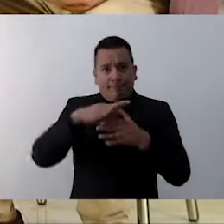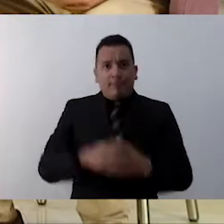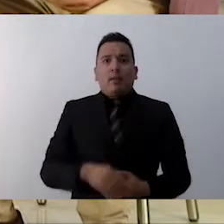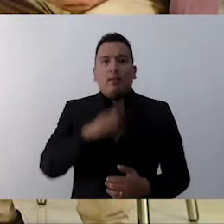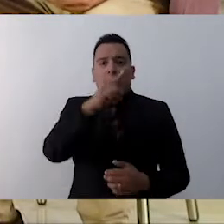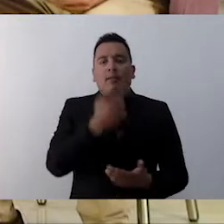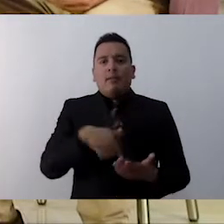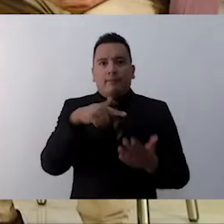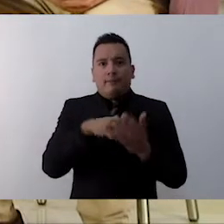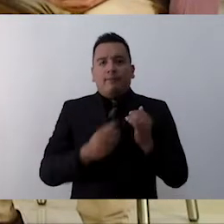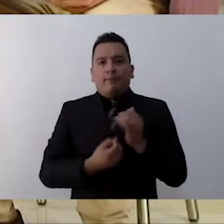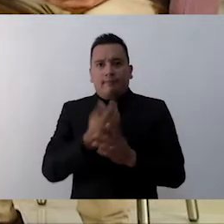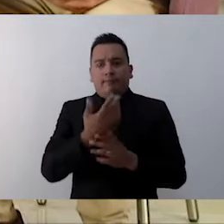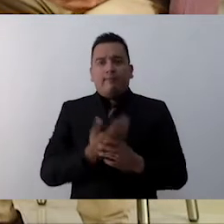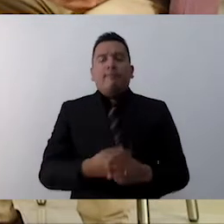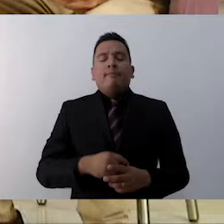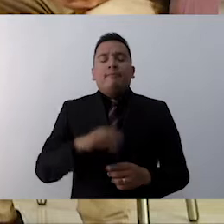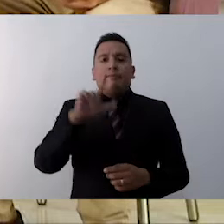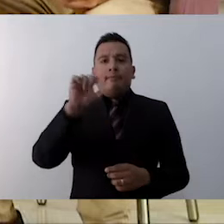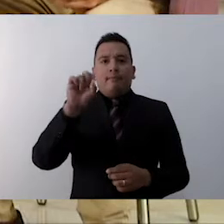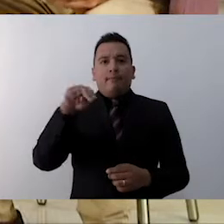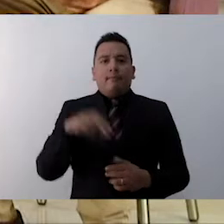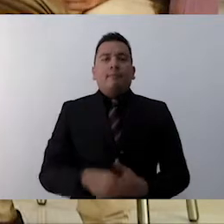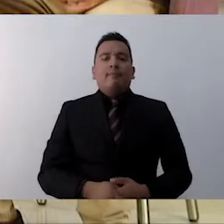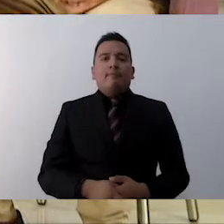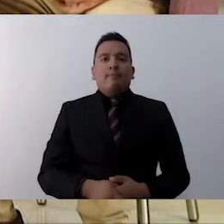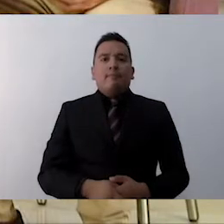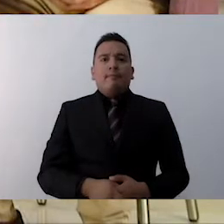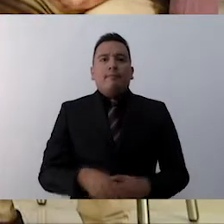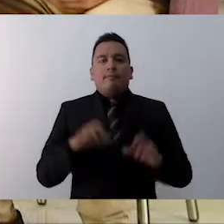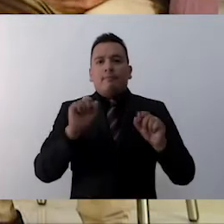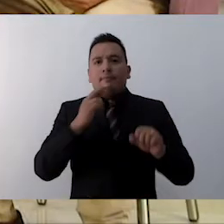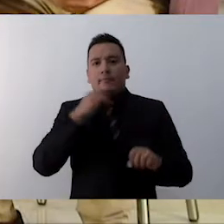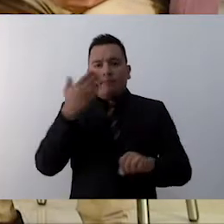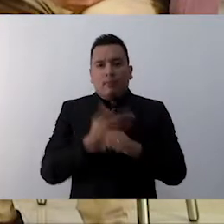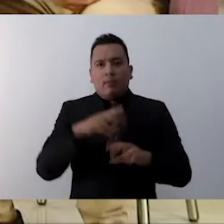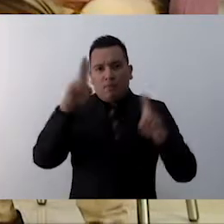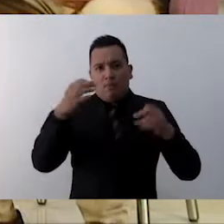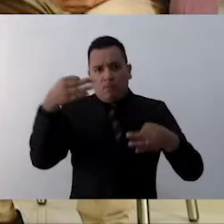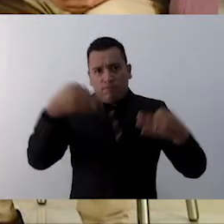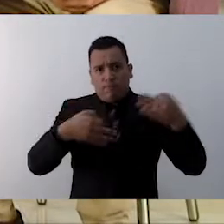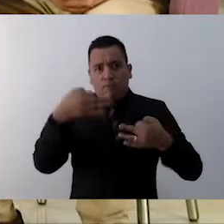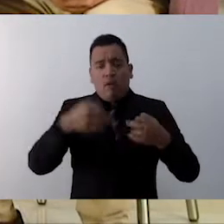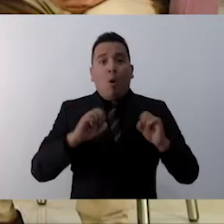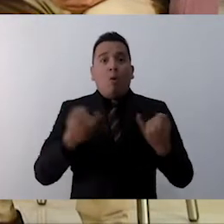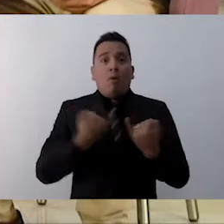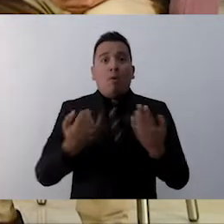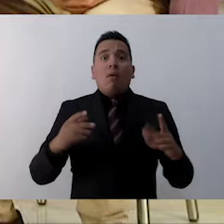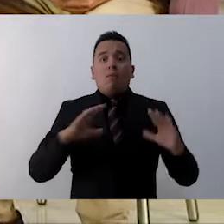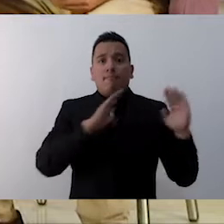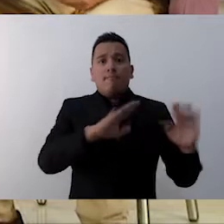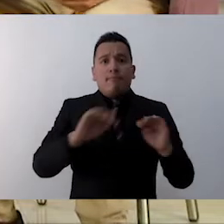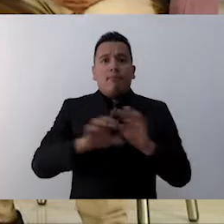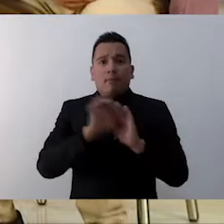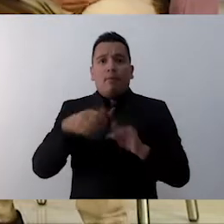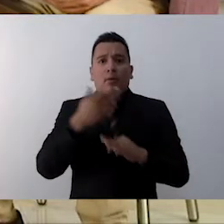donde ha trabajado en diversas áreas, como el área jurídica y también en la parte de docencia.